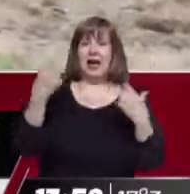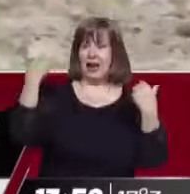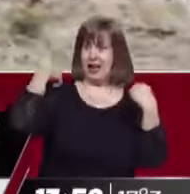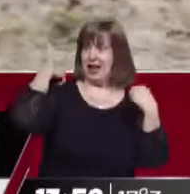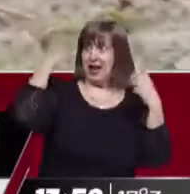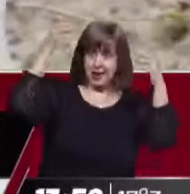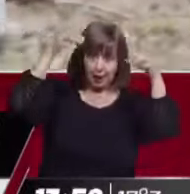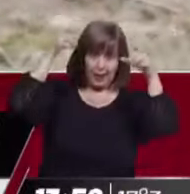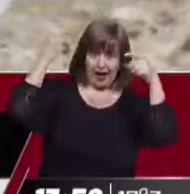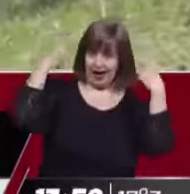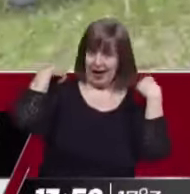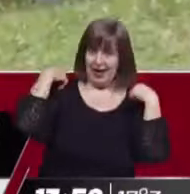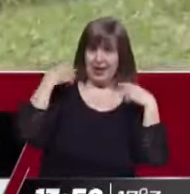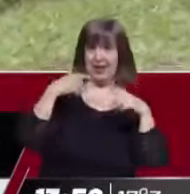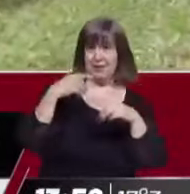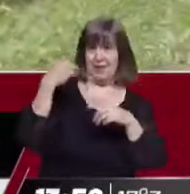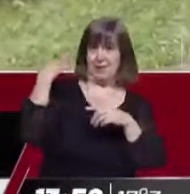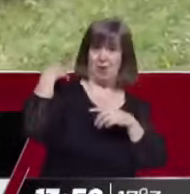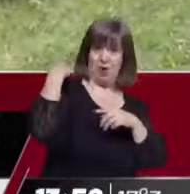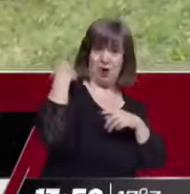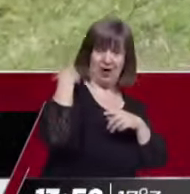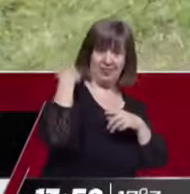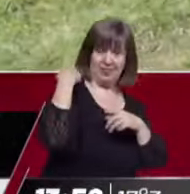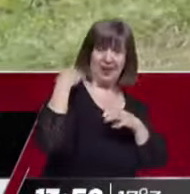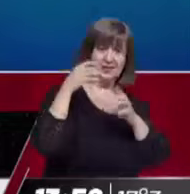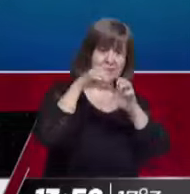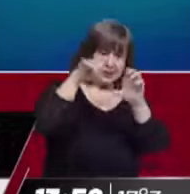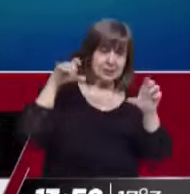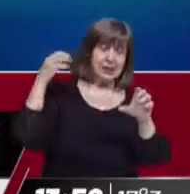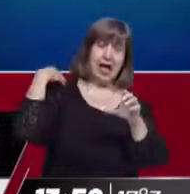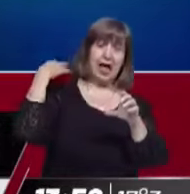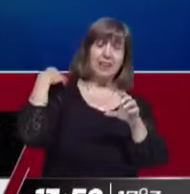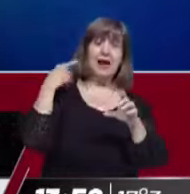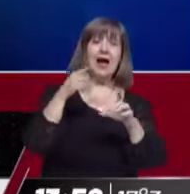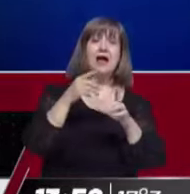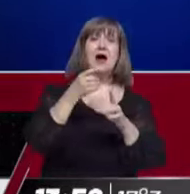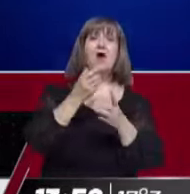lomo, si le podemos llamar lomo, ¿no? El lomo metálico, claro.